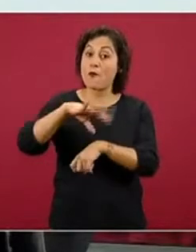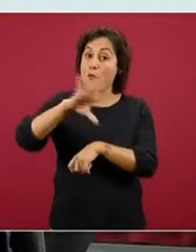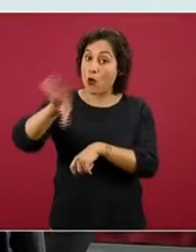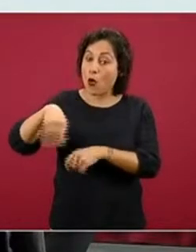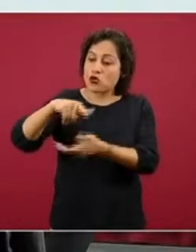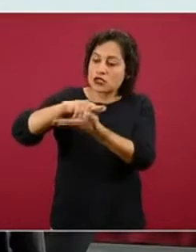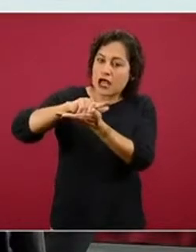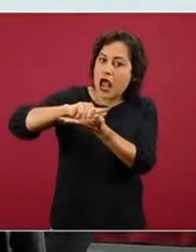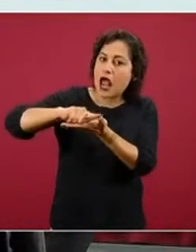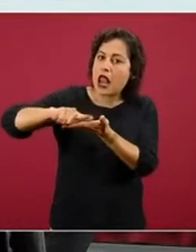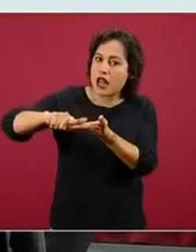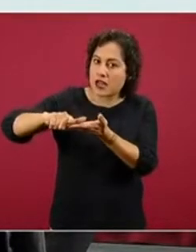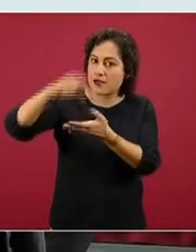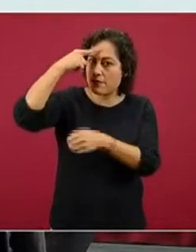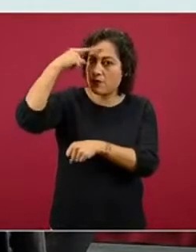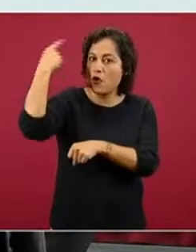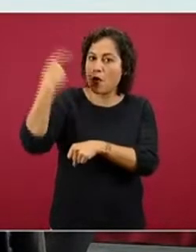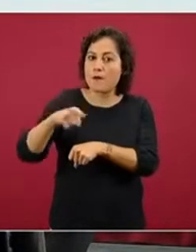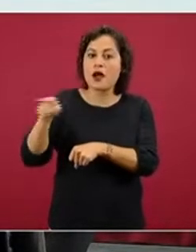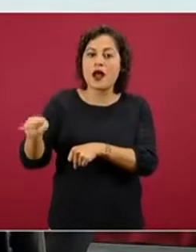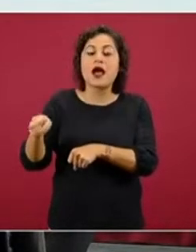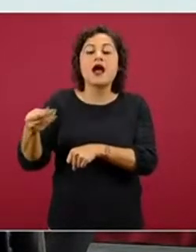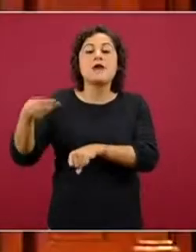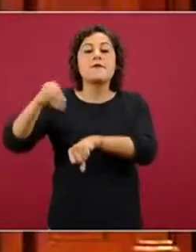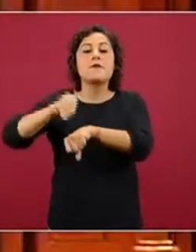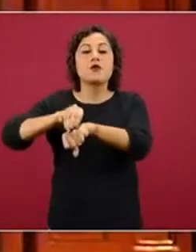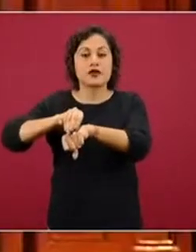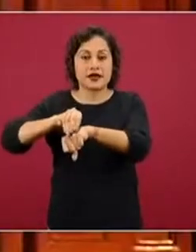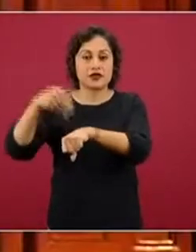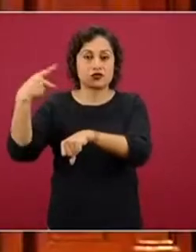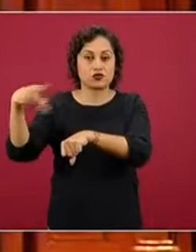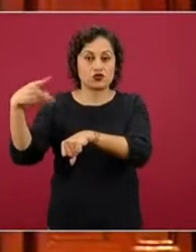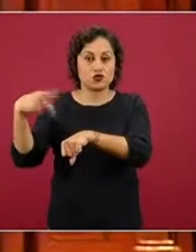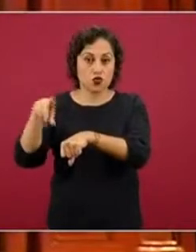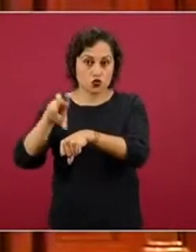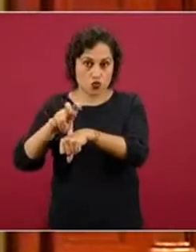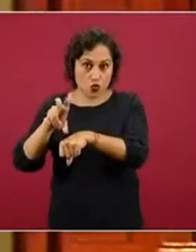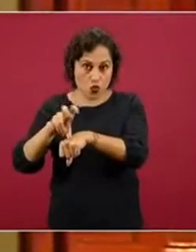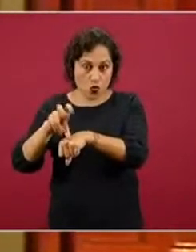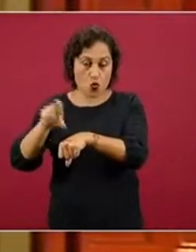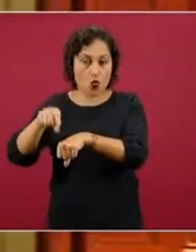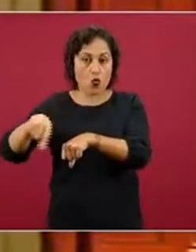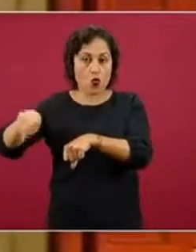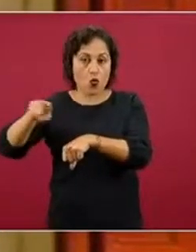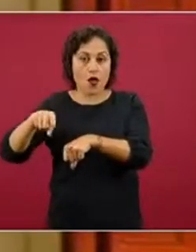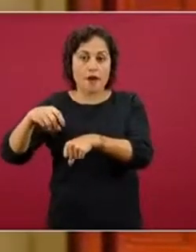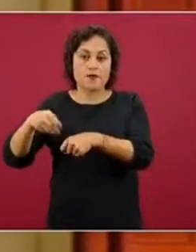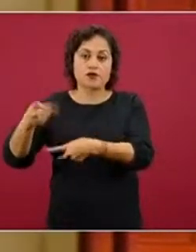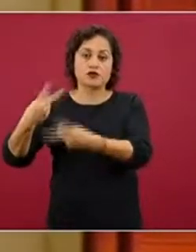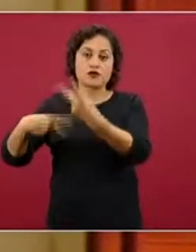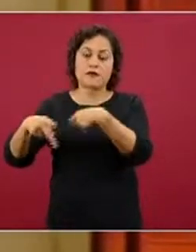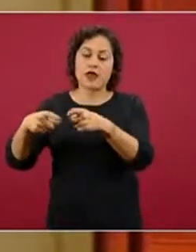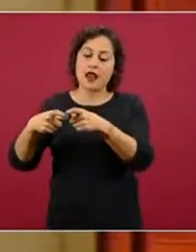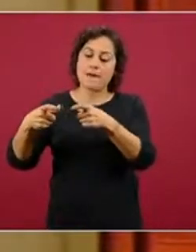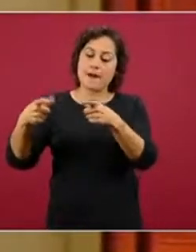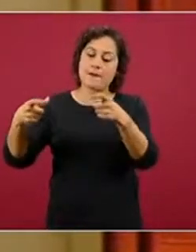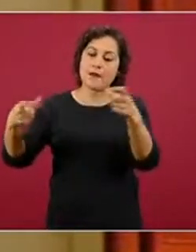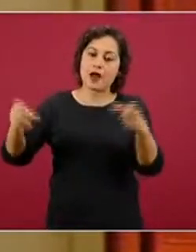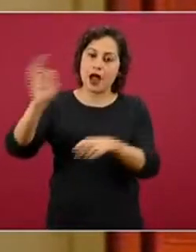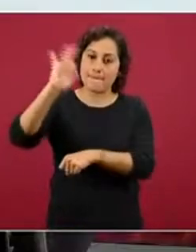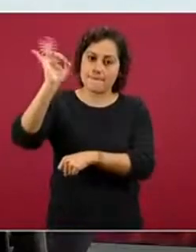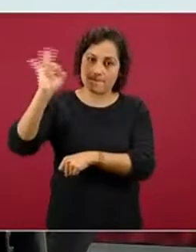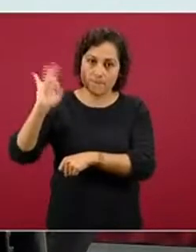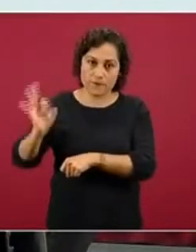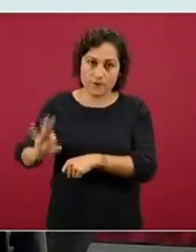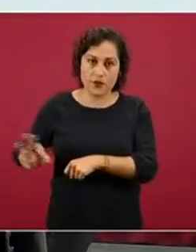huevecillos y que estos puedan eventualmente eclosionar y darme un mosco nuevo que se va a alimentar